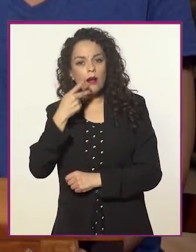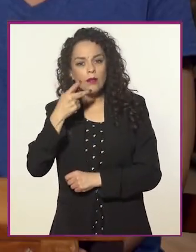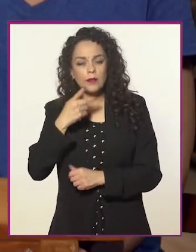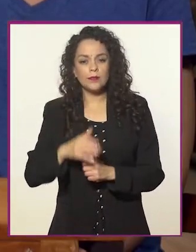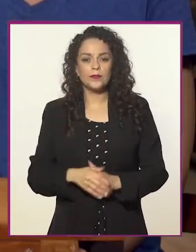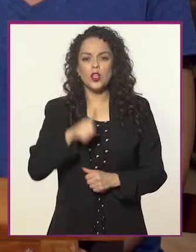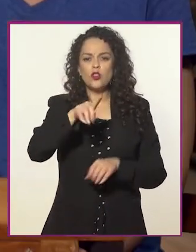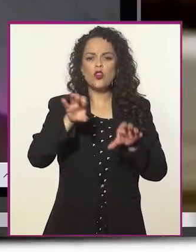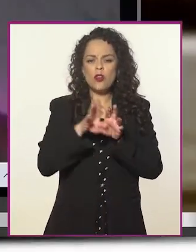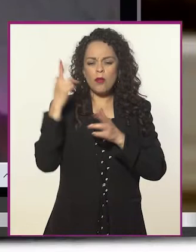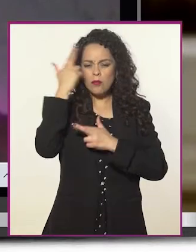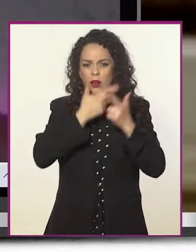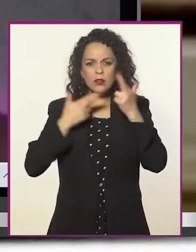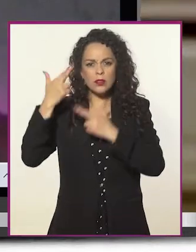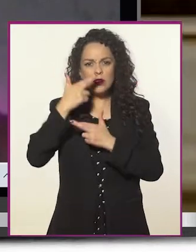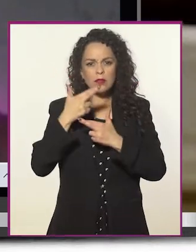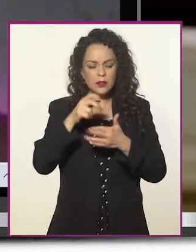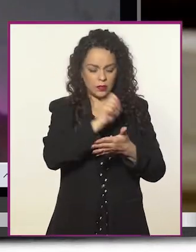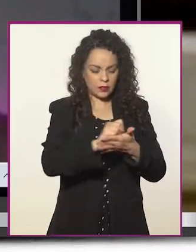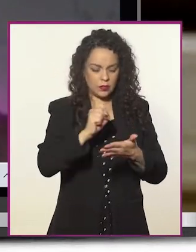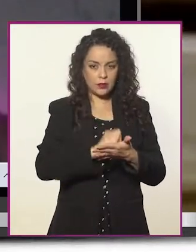¿Cómo revisas tu guión? Lo imprimo